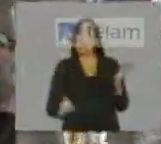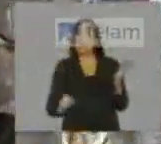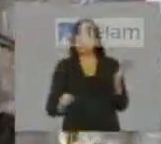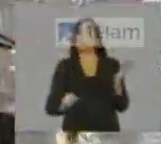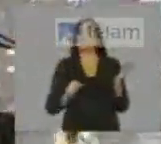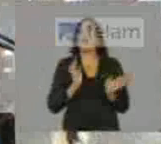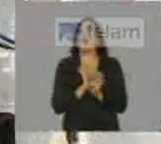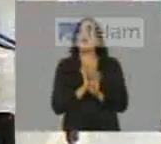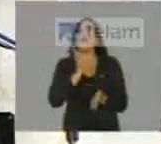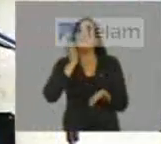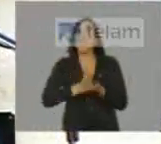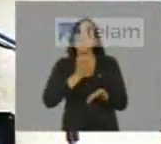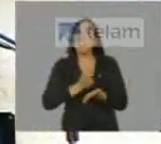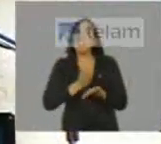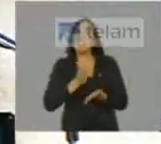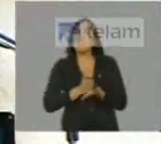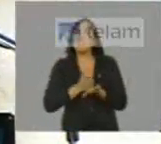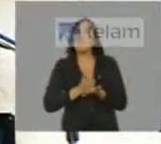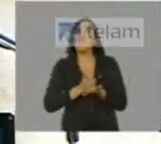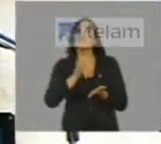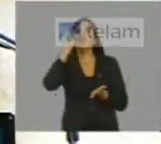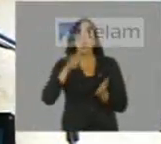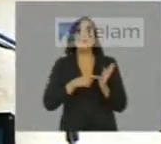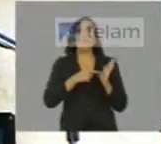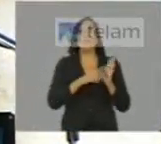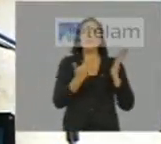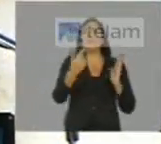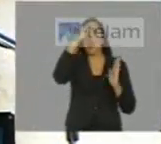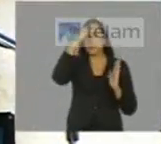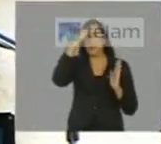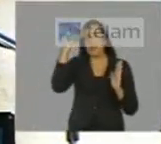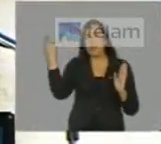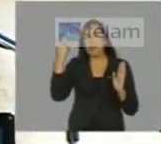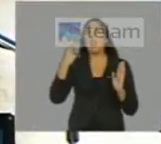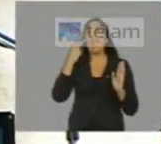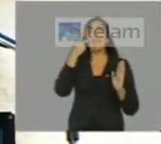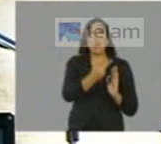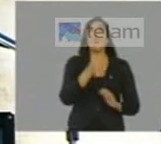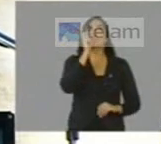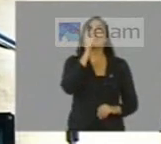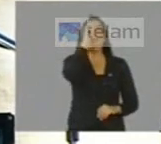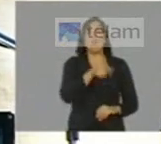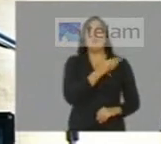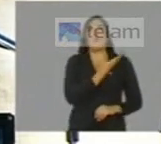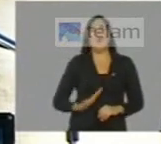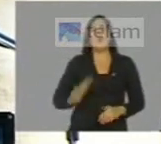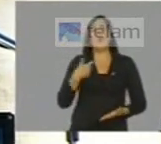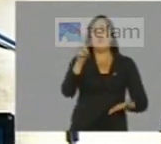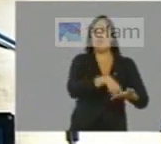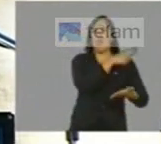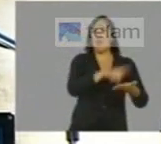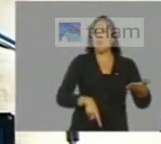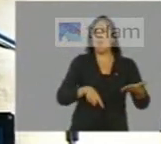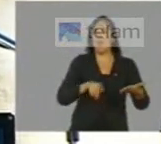veto que solamente la Constitución le reconoce al Poder Ejecutivo y que hoy ya se